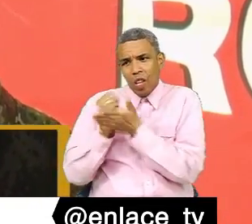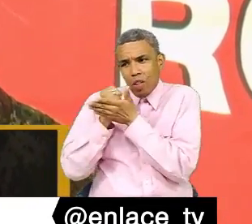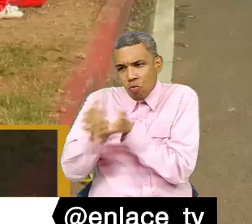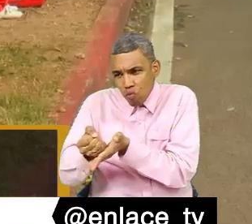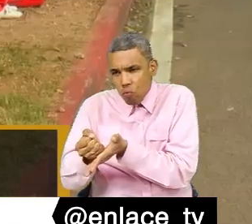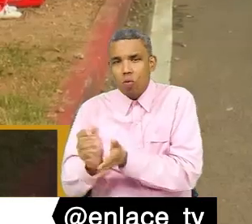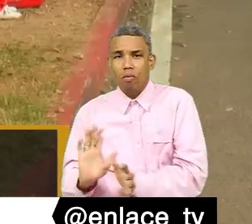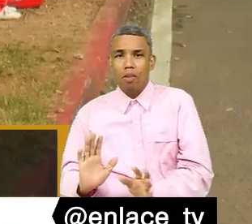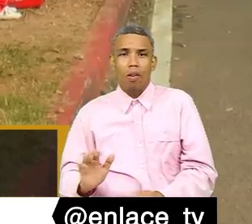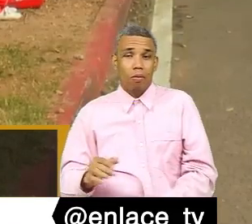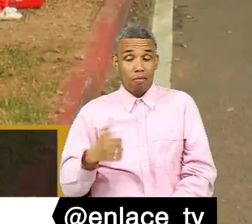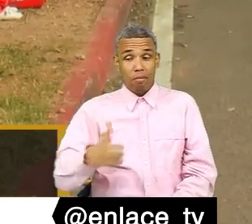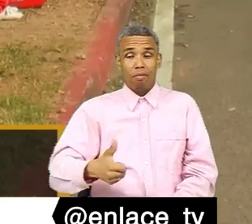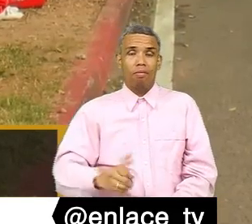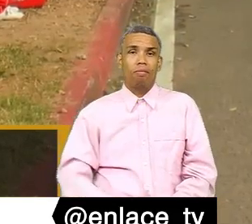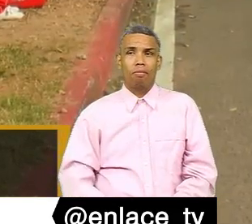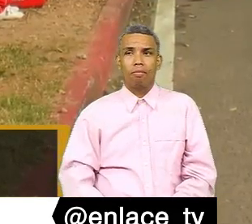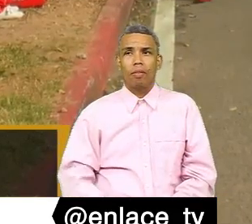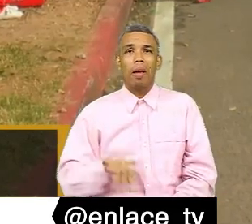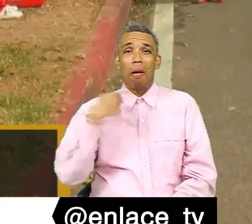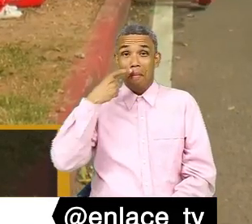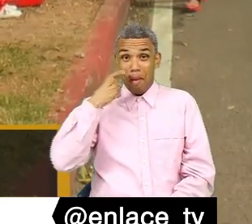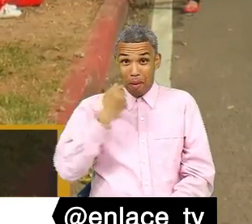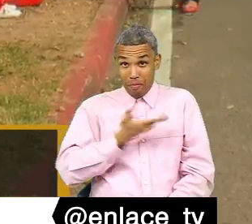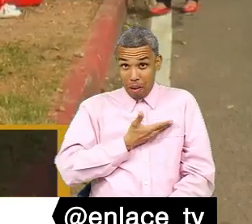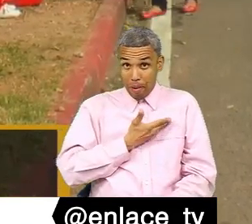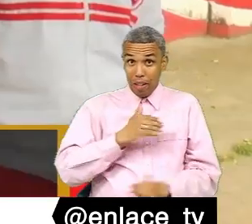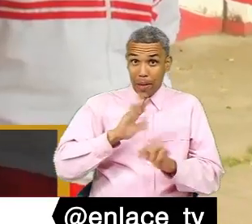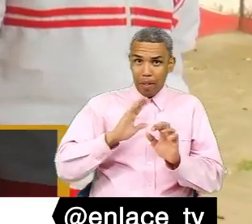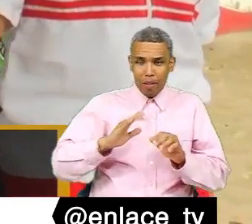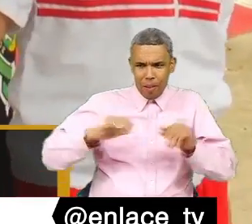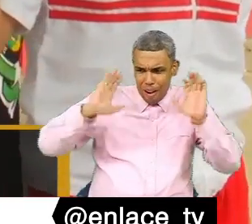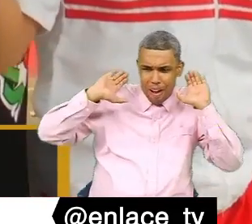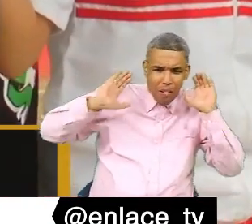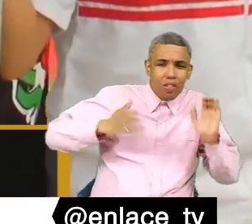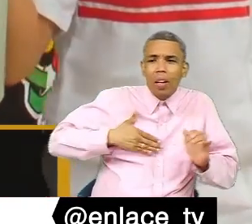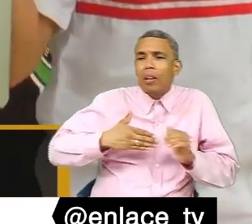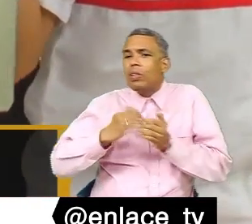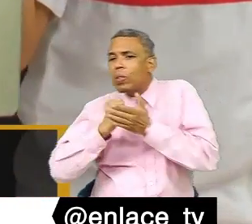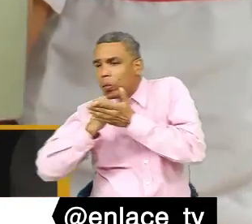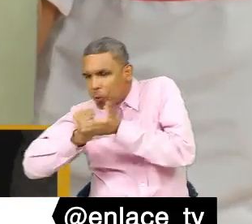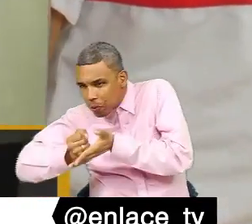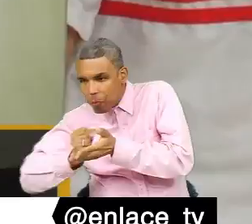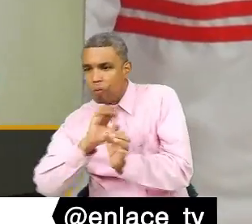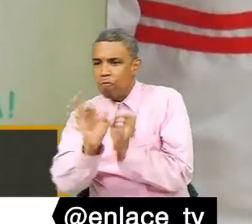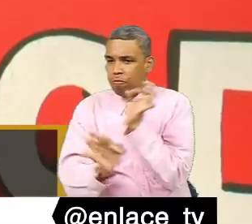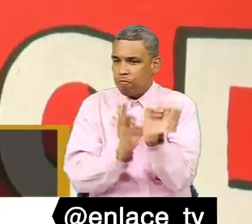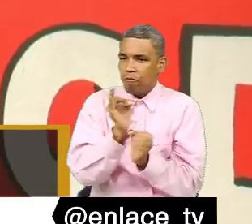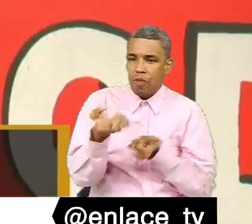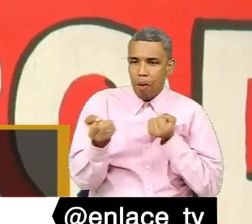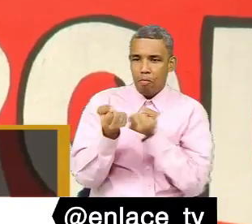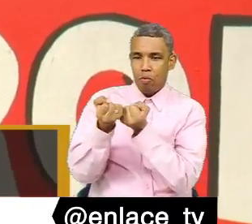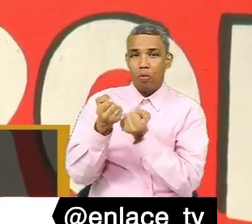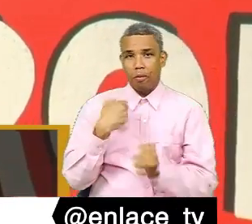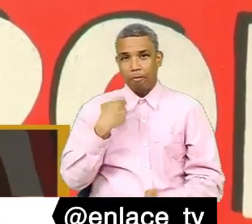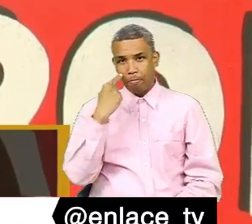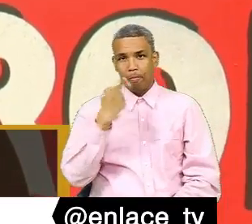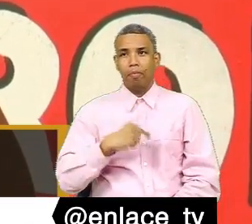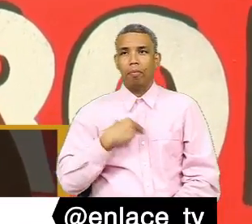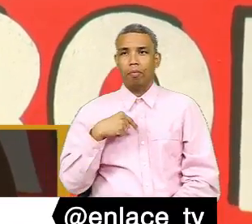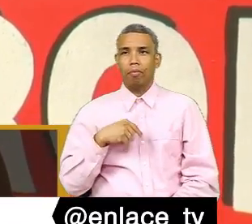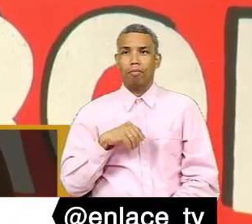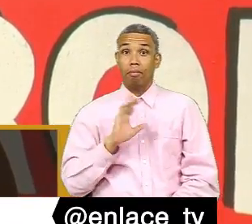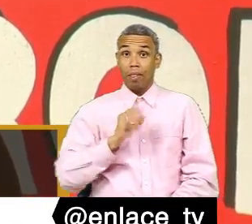medio ambiente. Lo propio hicieron padres de familia que entusiastas acompañaron la siembra de árboles. Y como padres de familia nos parece muy